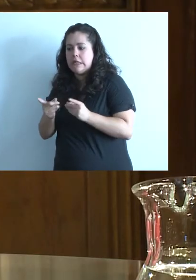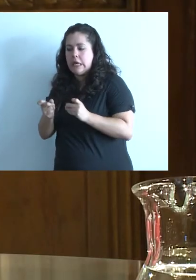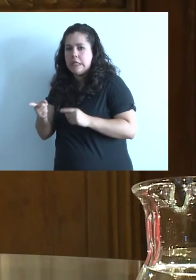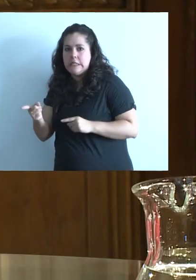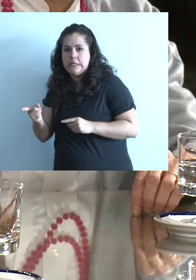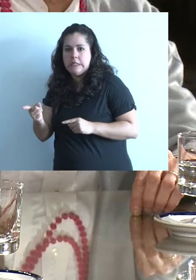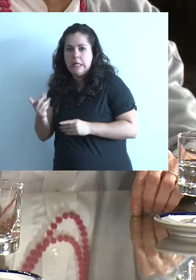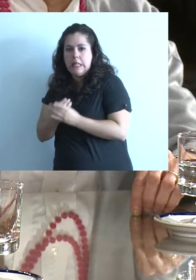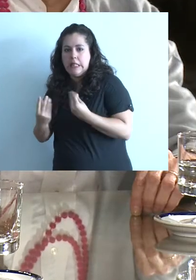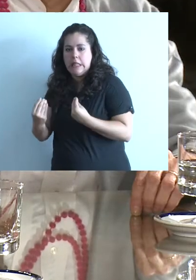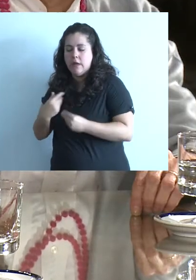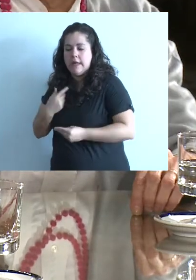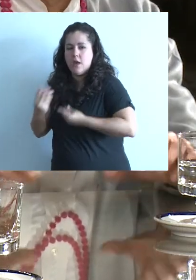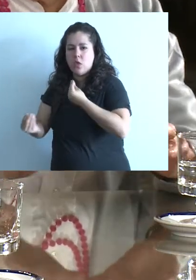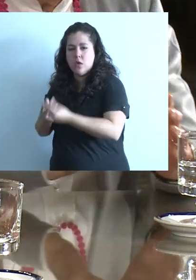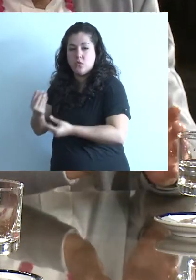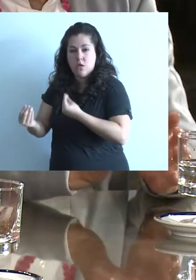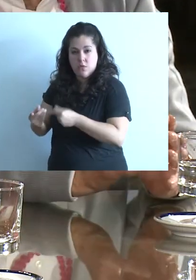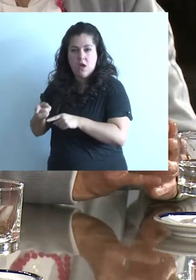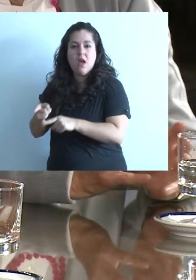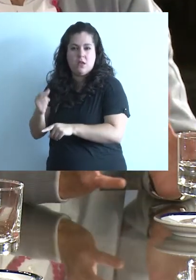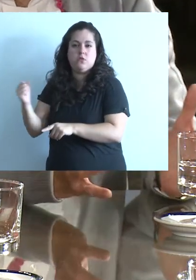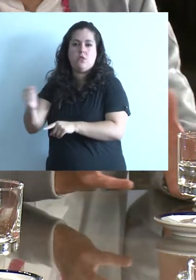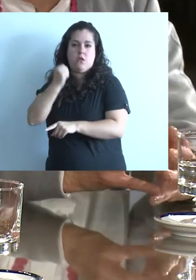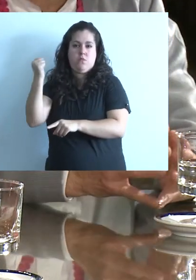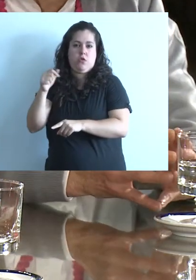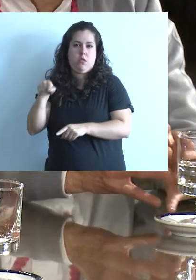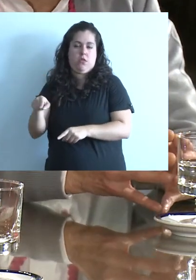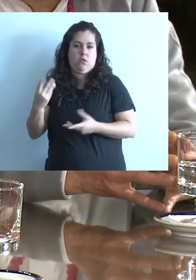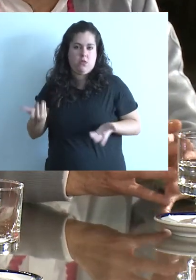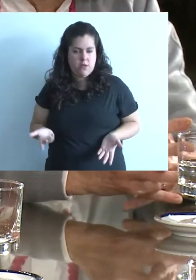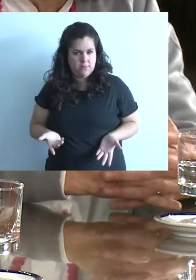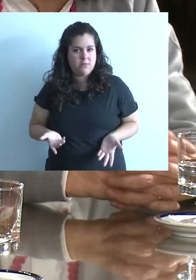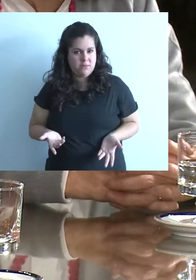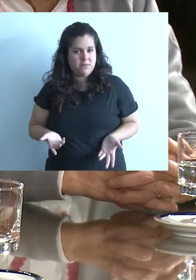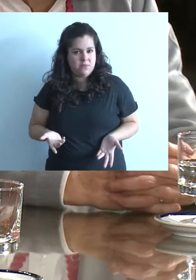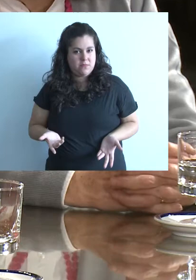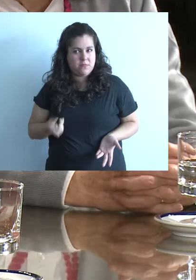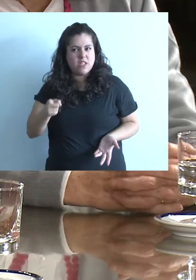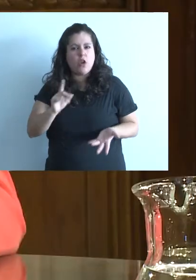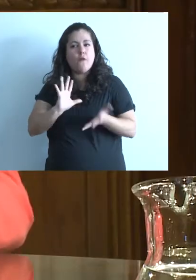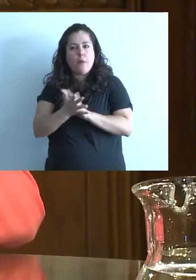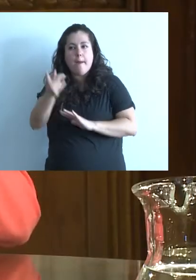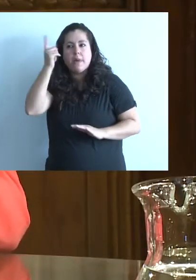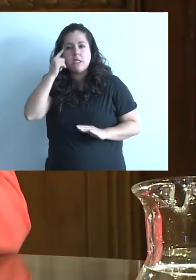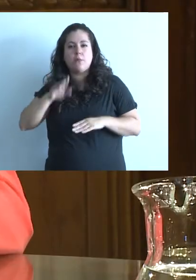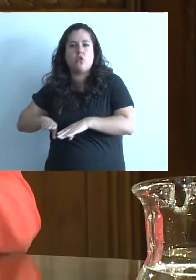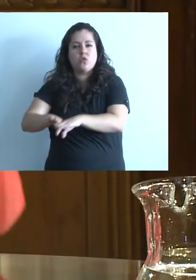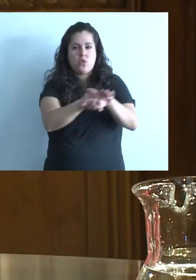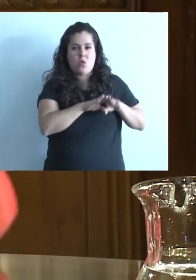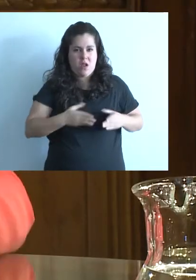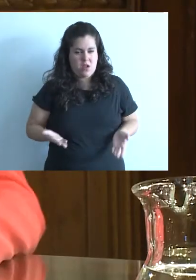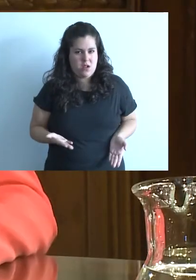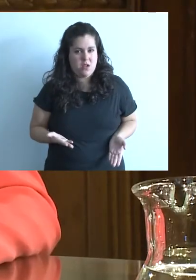qué inconveniente tenían sus compañeros. Esto es un potencial pedagógico impresionante. Sí, sin duda, del pensamiento colectivo, claro que sí.